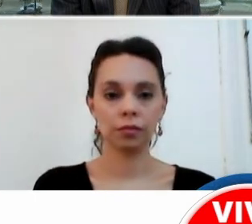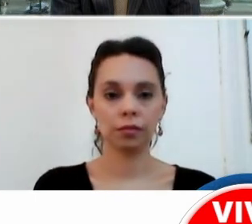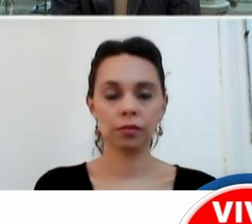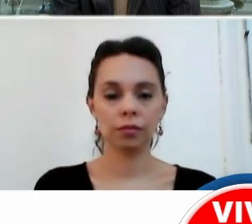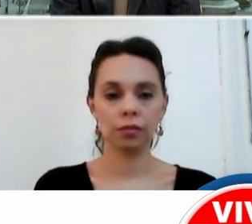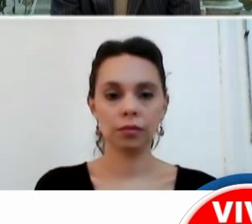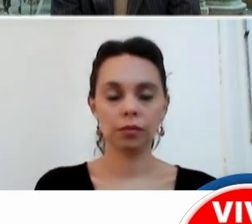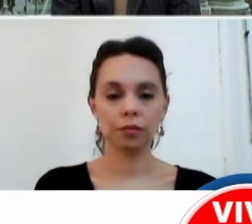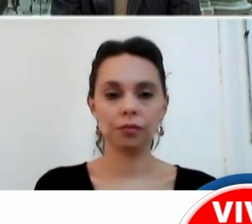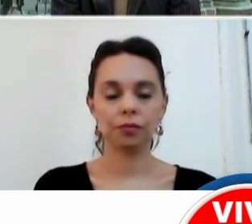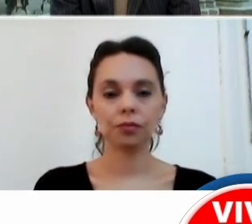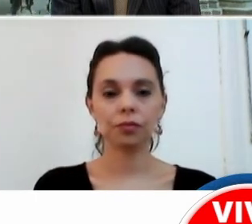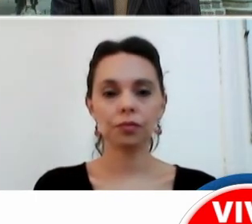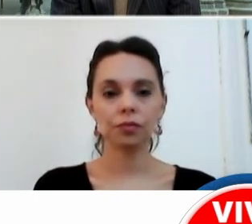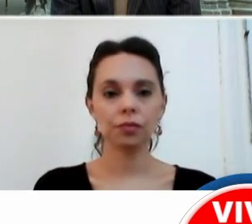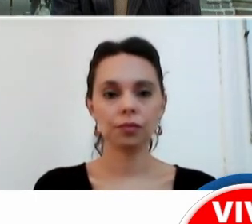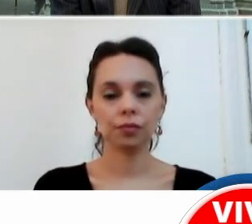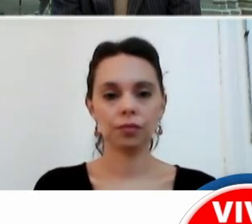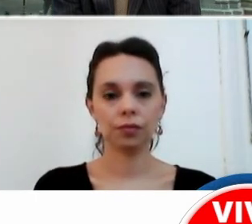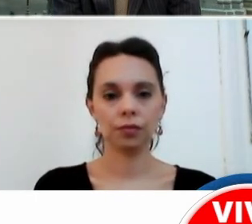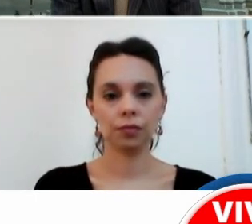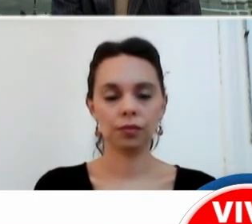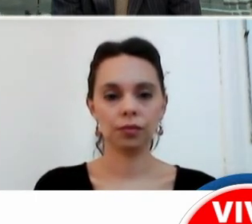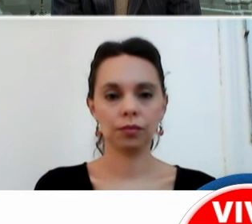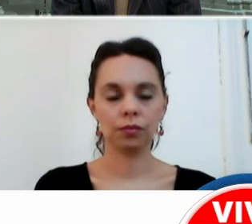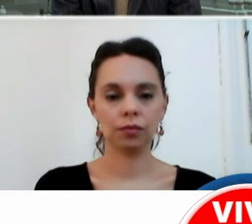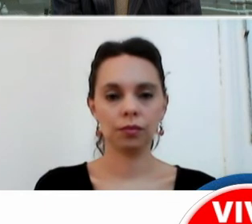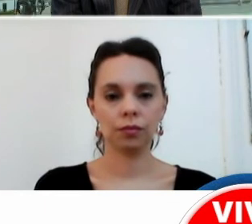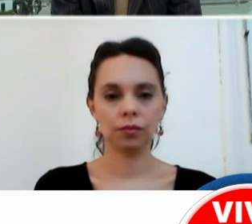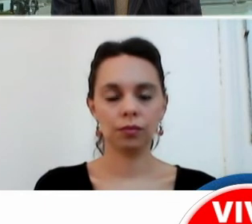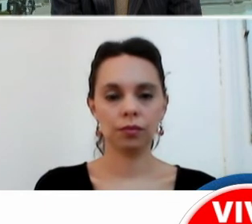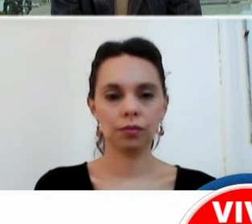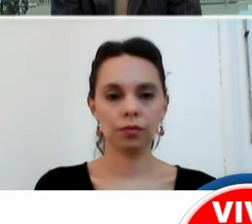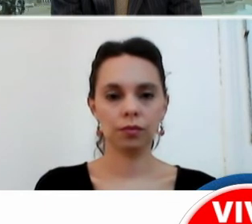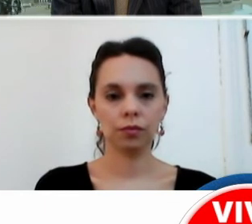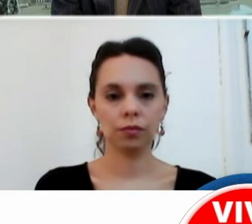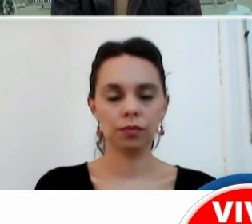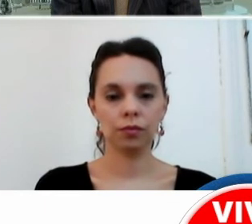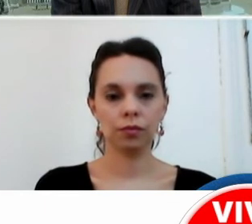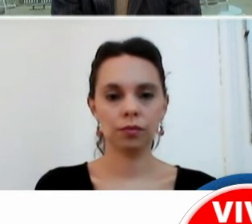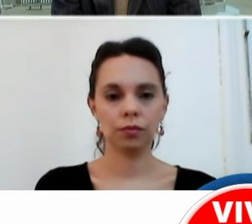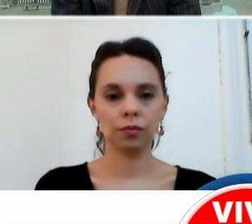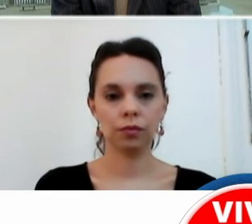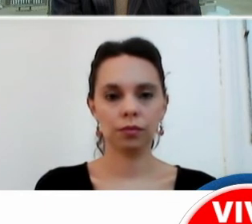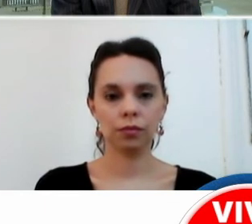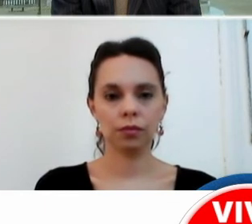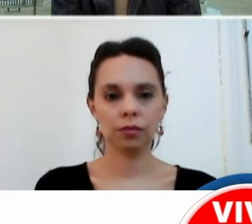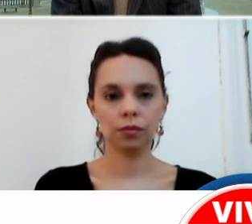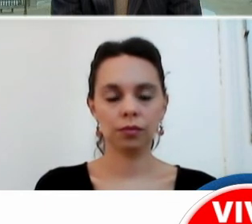a pagar y al mismo tiempo no nos someten a un programa de ajuste y no nos están pidiendo